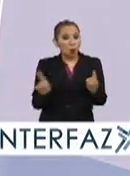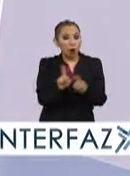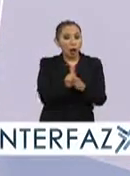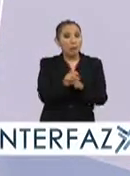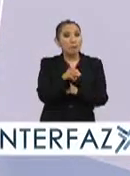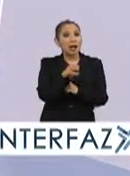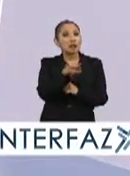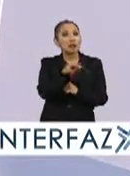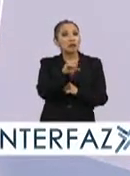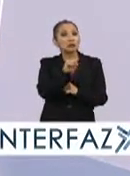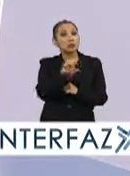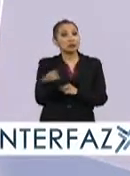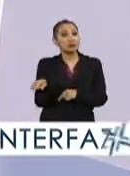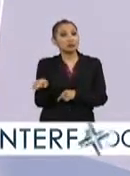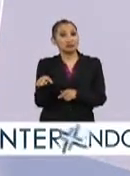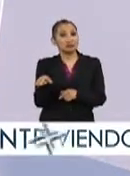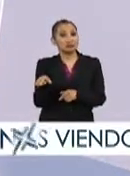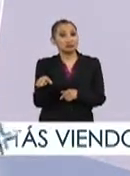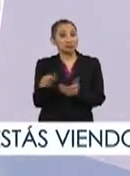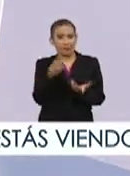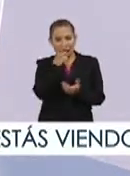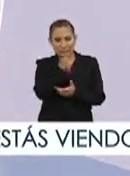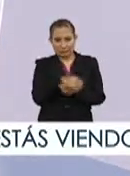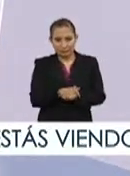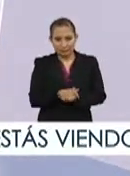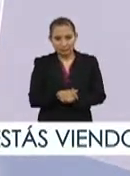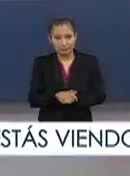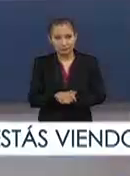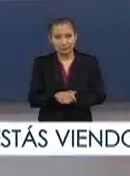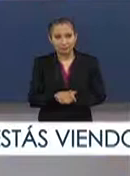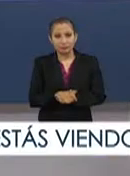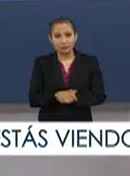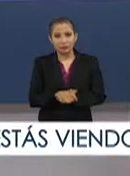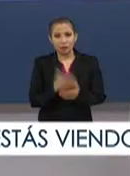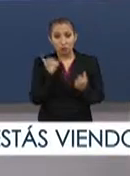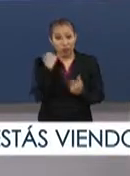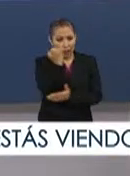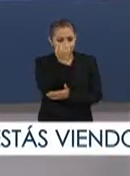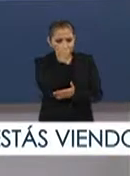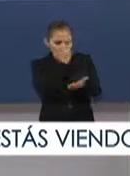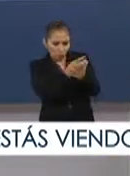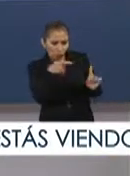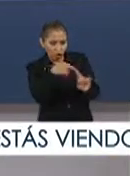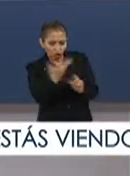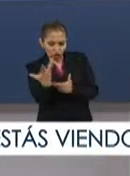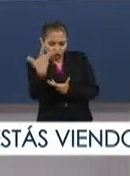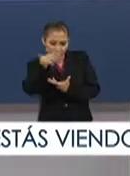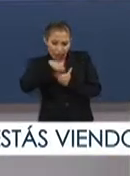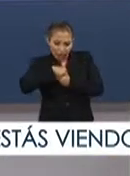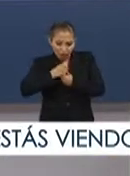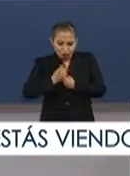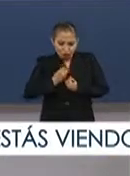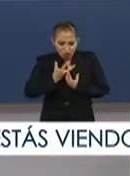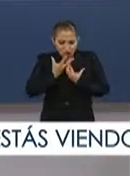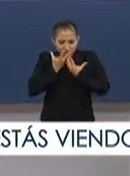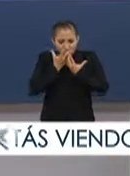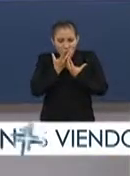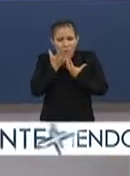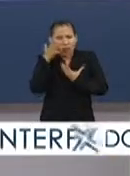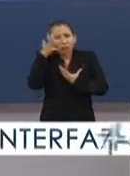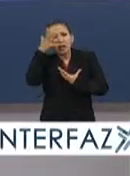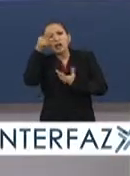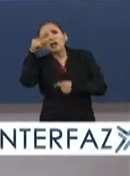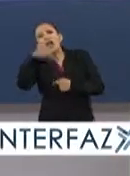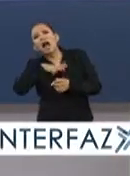mujer es Marie-José Paz. Entonces dice, no hay más jardines que los que llevamos dentro. ¿Qué nos espera en la otra